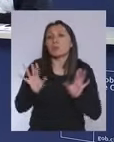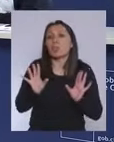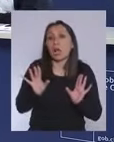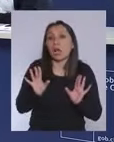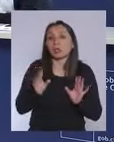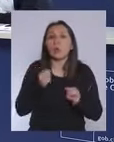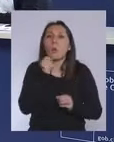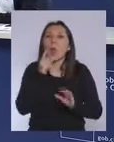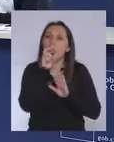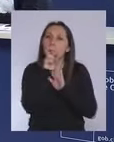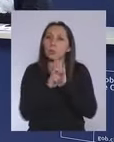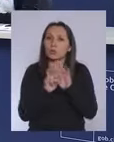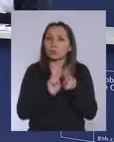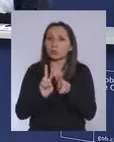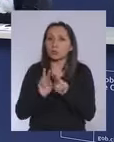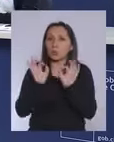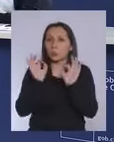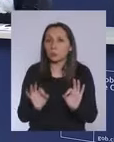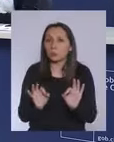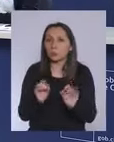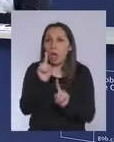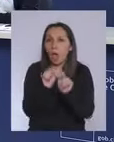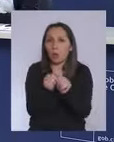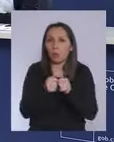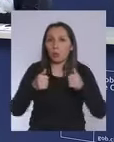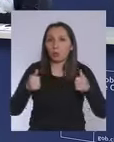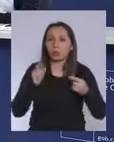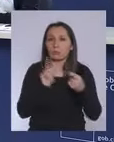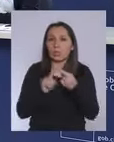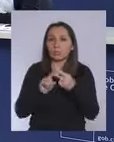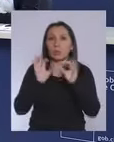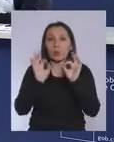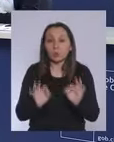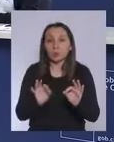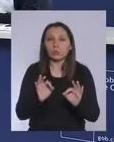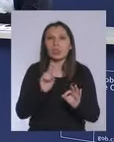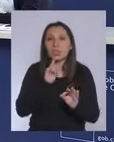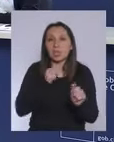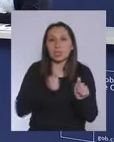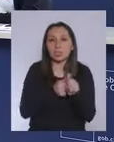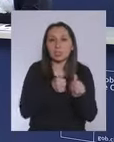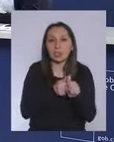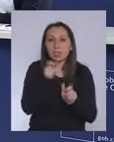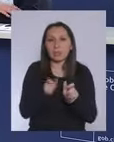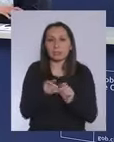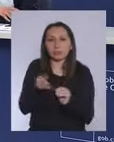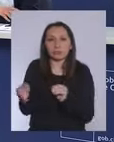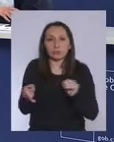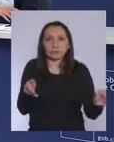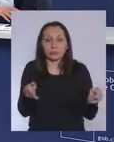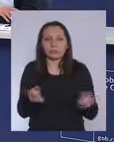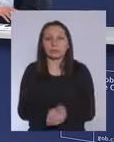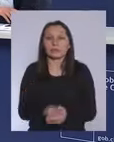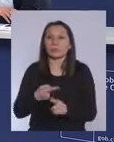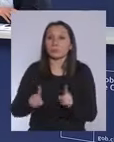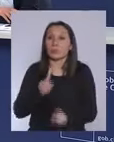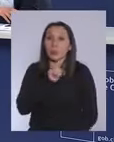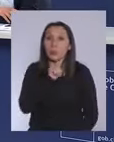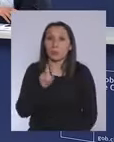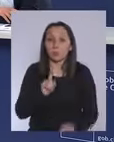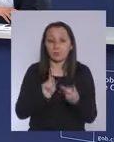tanto qué protocolo se están aplicando ahí dices que alguna autoridad que participó es hacer buena califica como contacto estrecho la otra consulta tiene